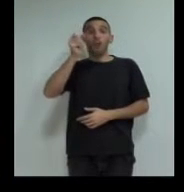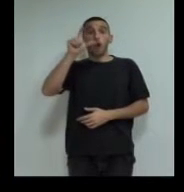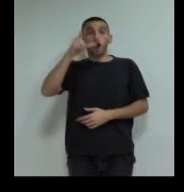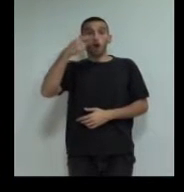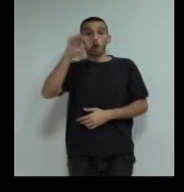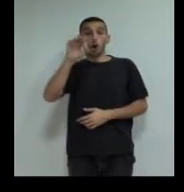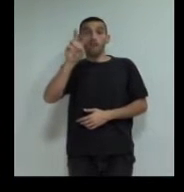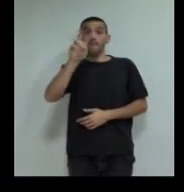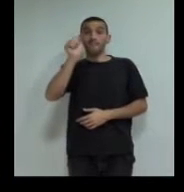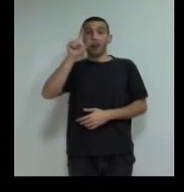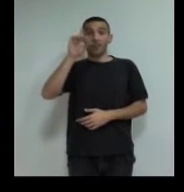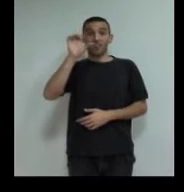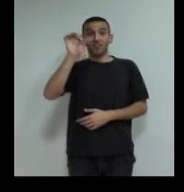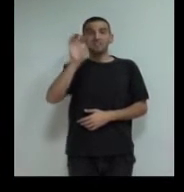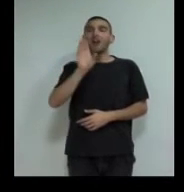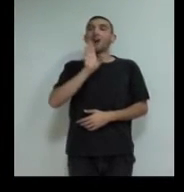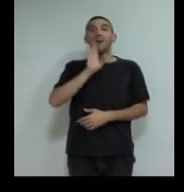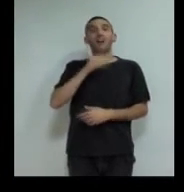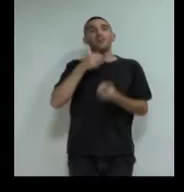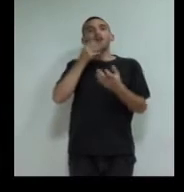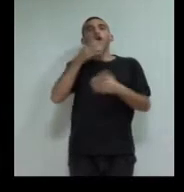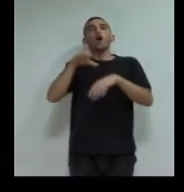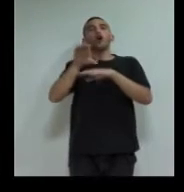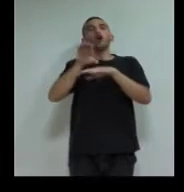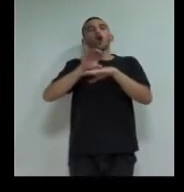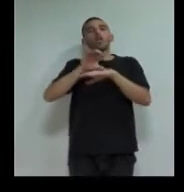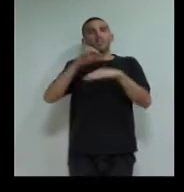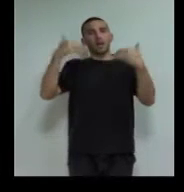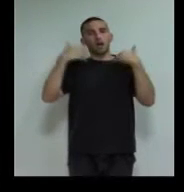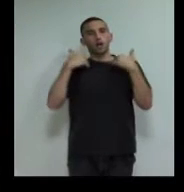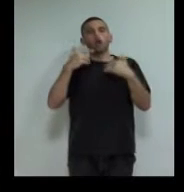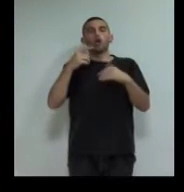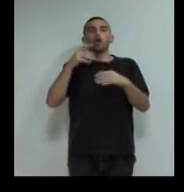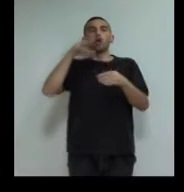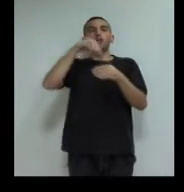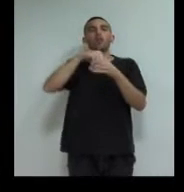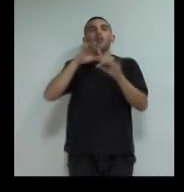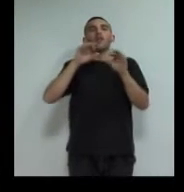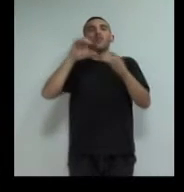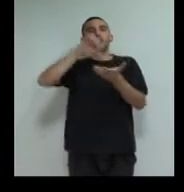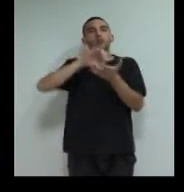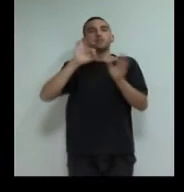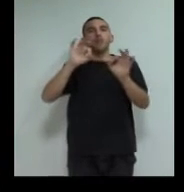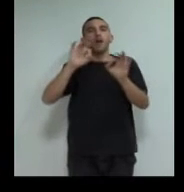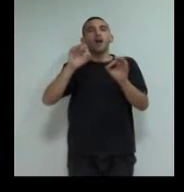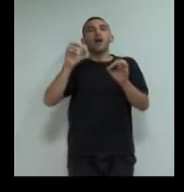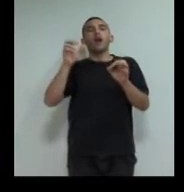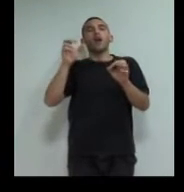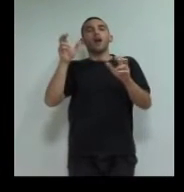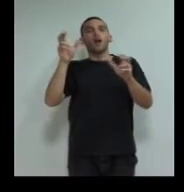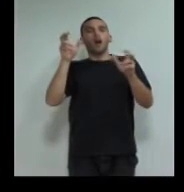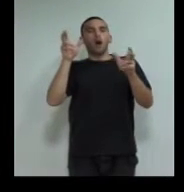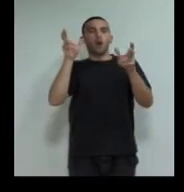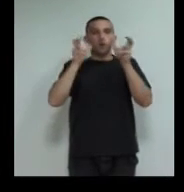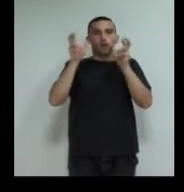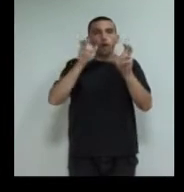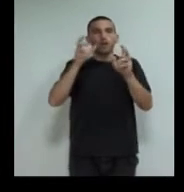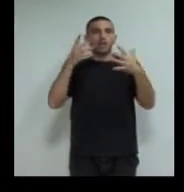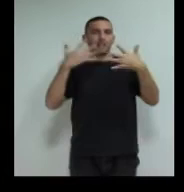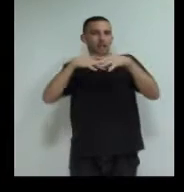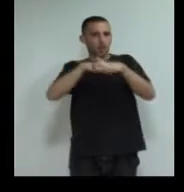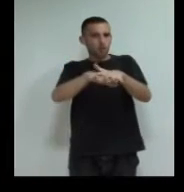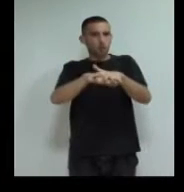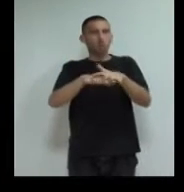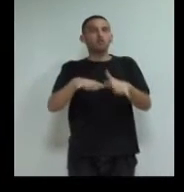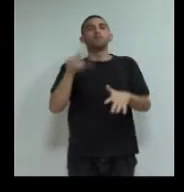Valdés, como comenté antes, es consejero del Centro Especial de Integración Audiovisual y Formación CEIAF. Miguel cuenta